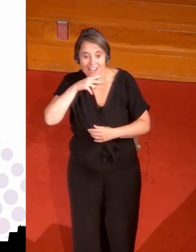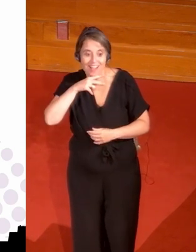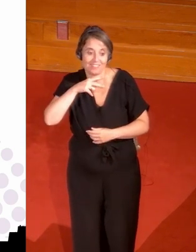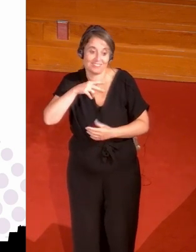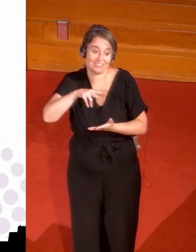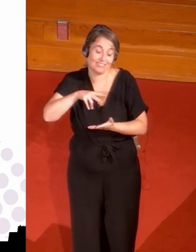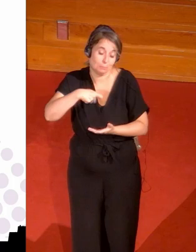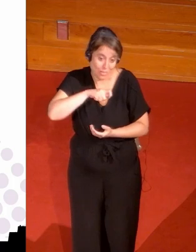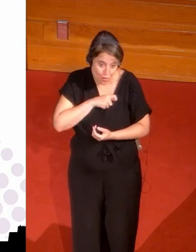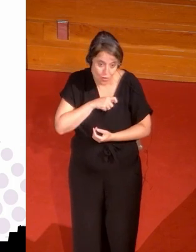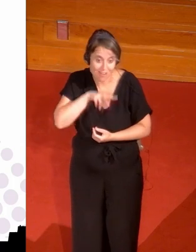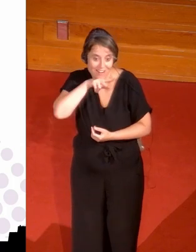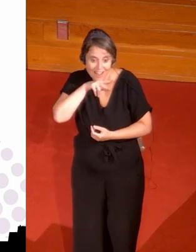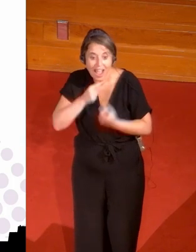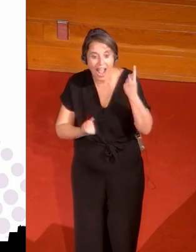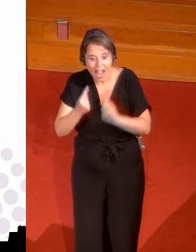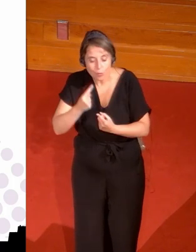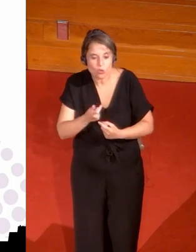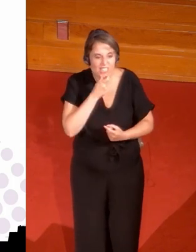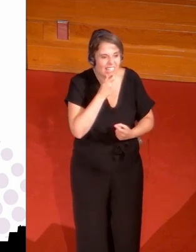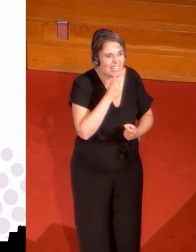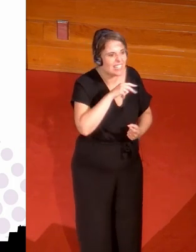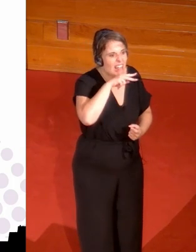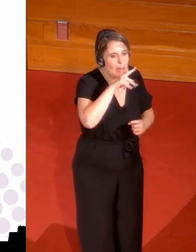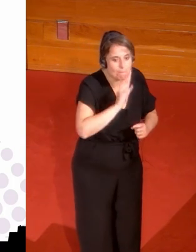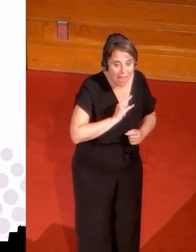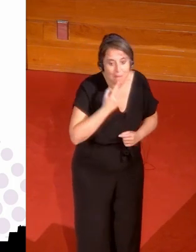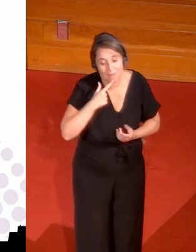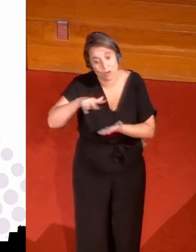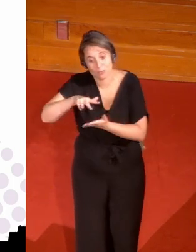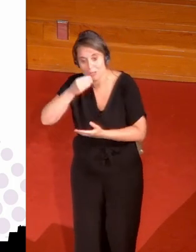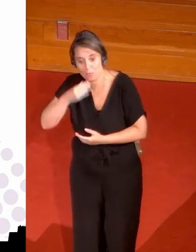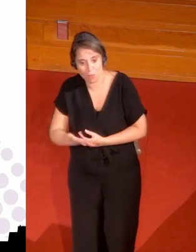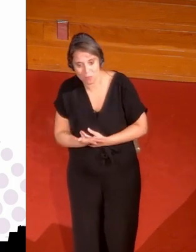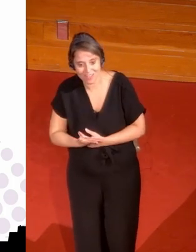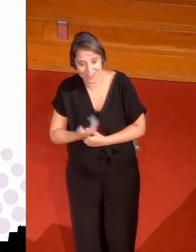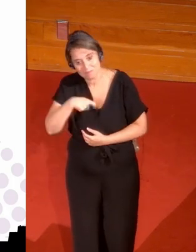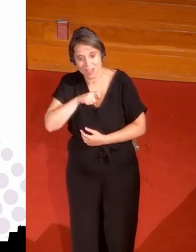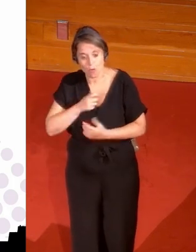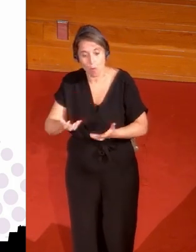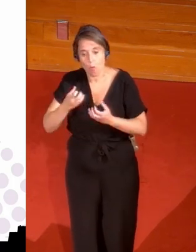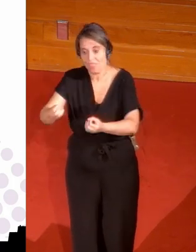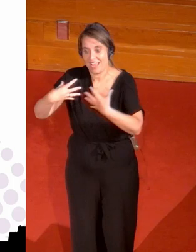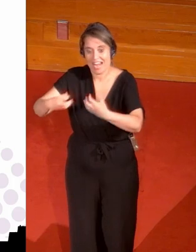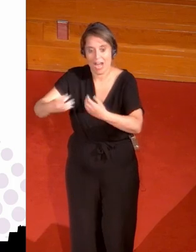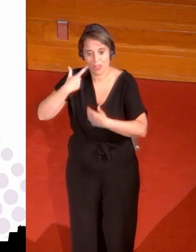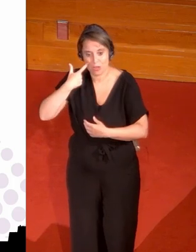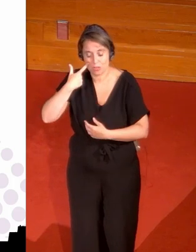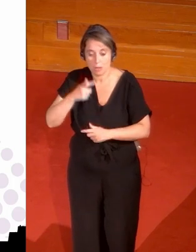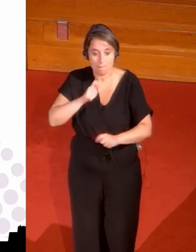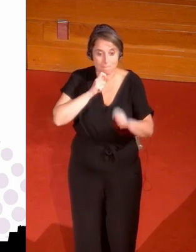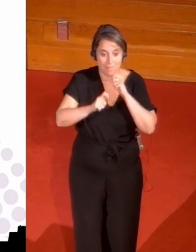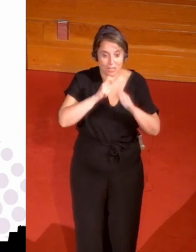puede haber algunos que se expresa mal el inglés pero que habla en español con lo cual bingo tú consigues Además más declaraciones que a lo mejor un